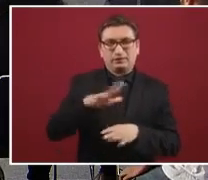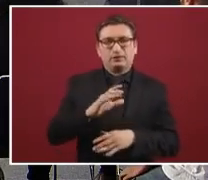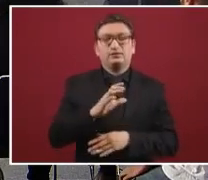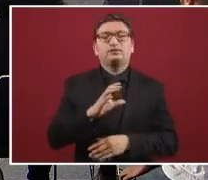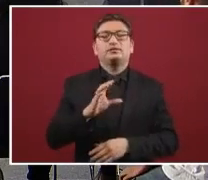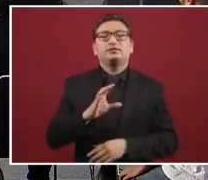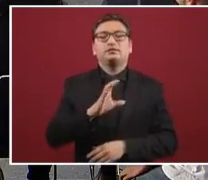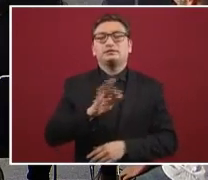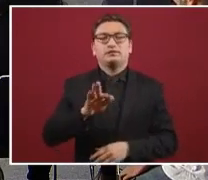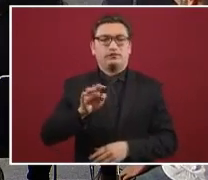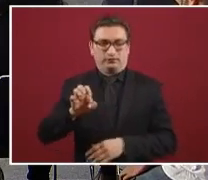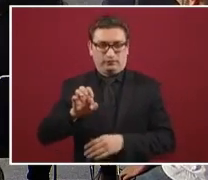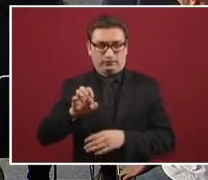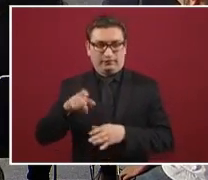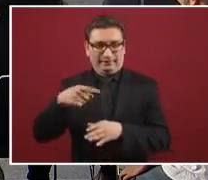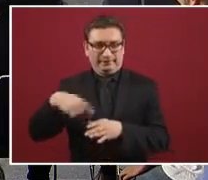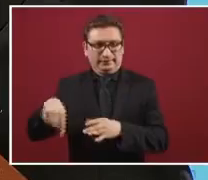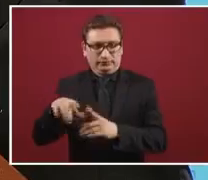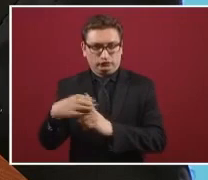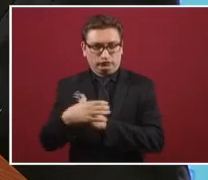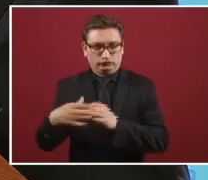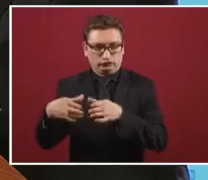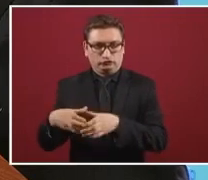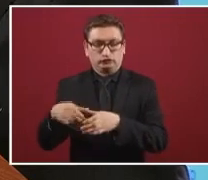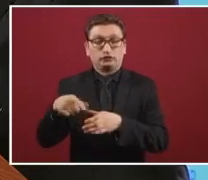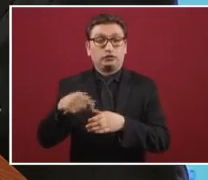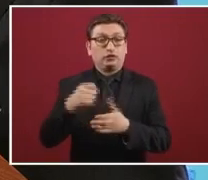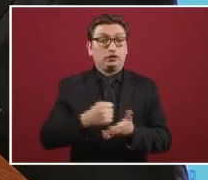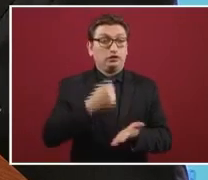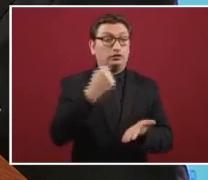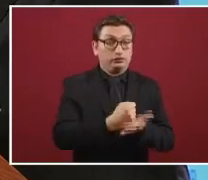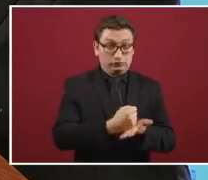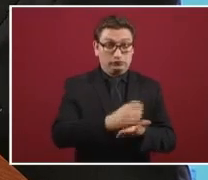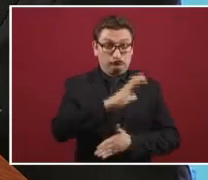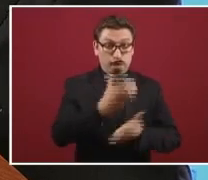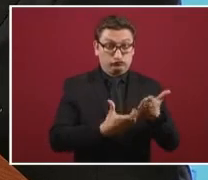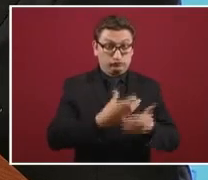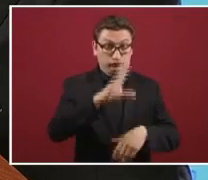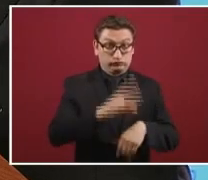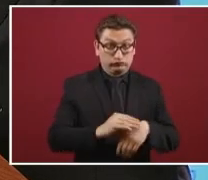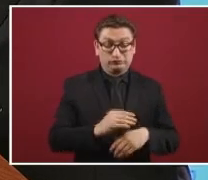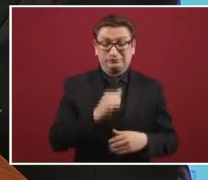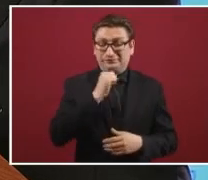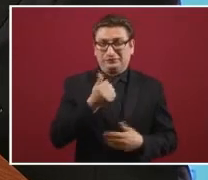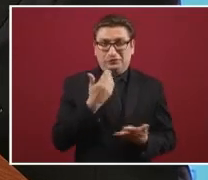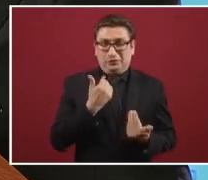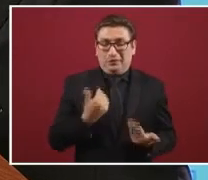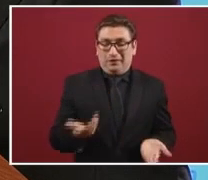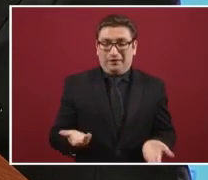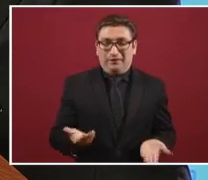Federal de Electricidad no autorizó los contratos.